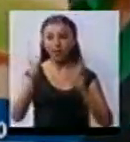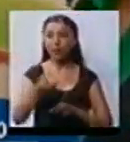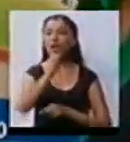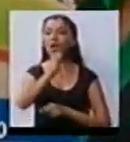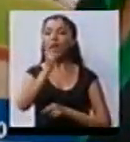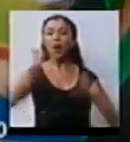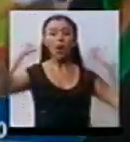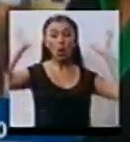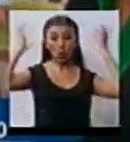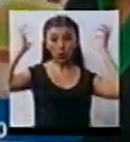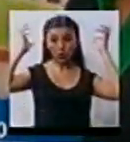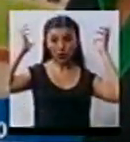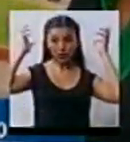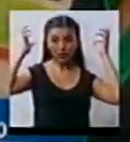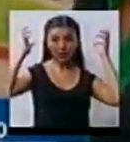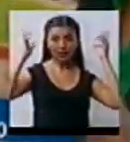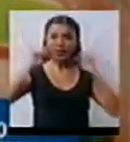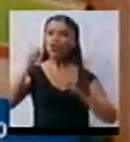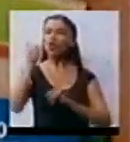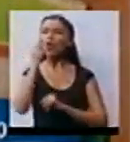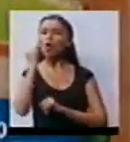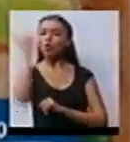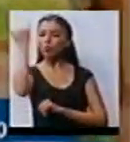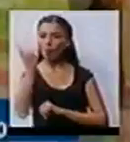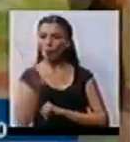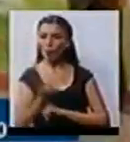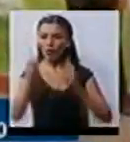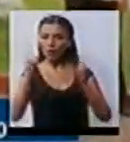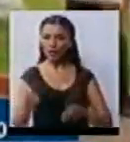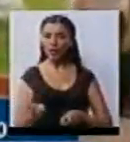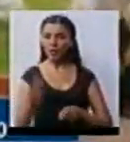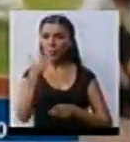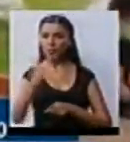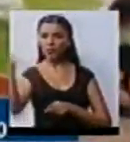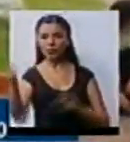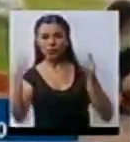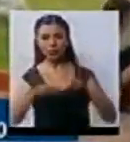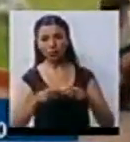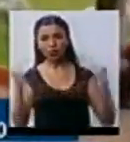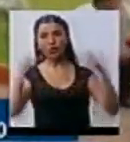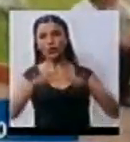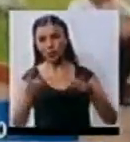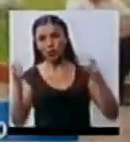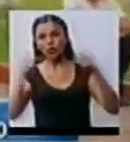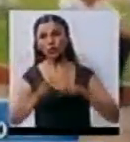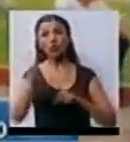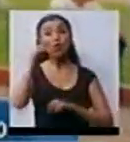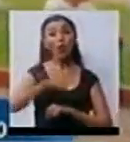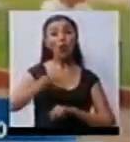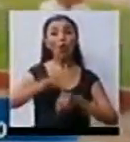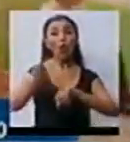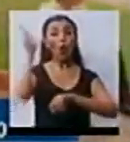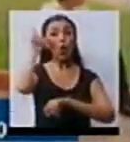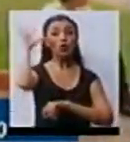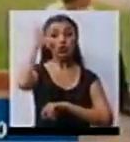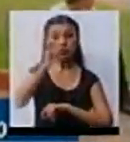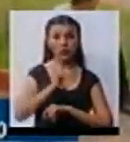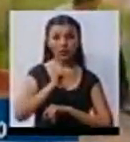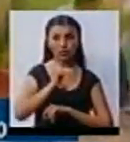digamos, formalmente ya esto. Nosotros le pedimos que baje y esto que nos estaba diciendo ahí un grupo reducido que